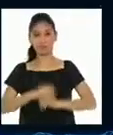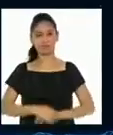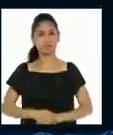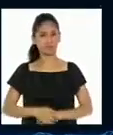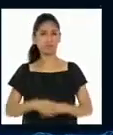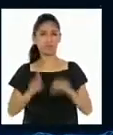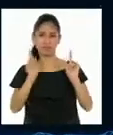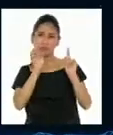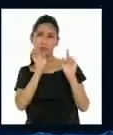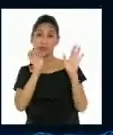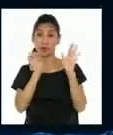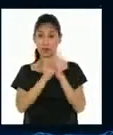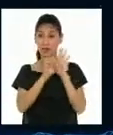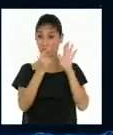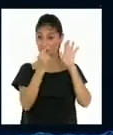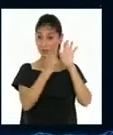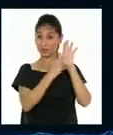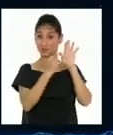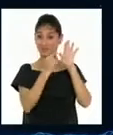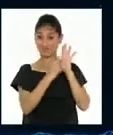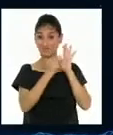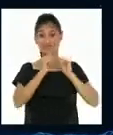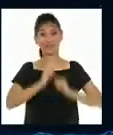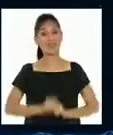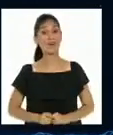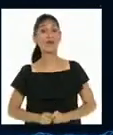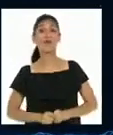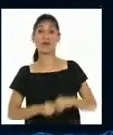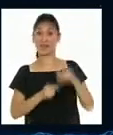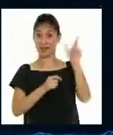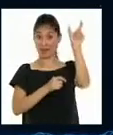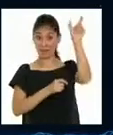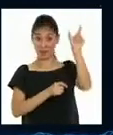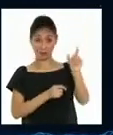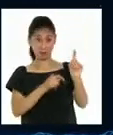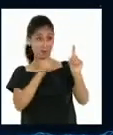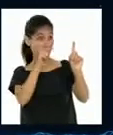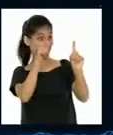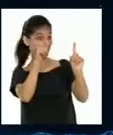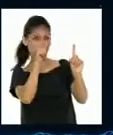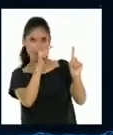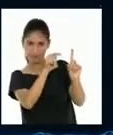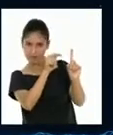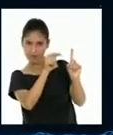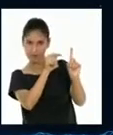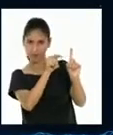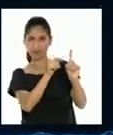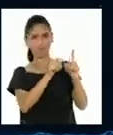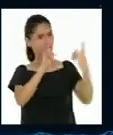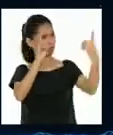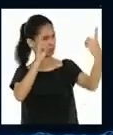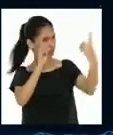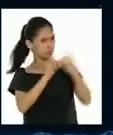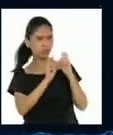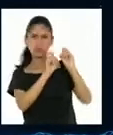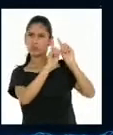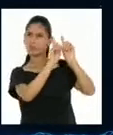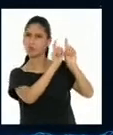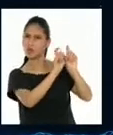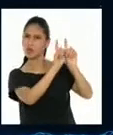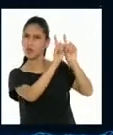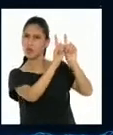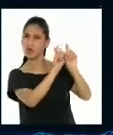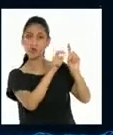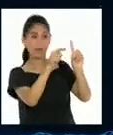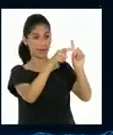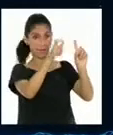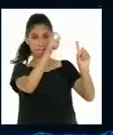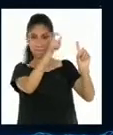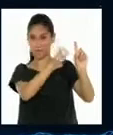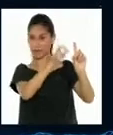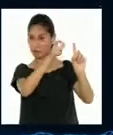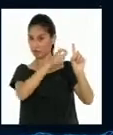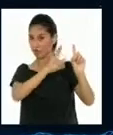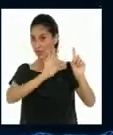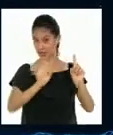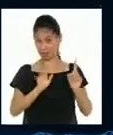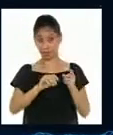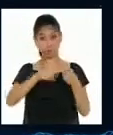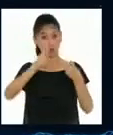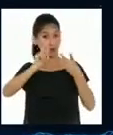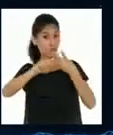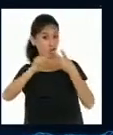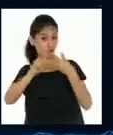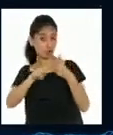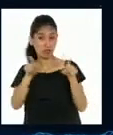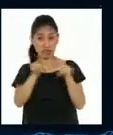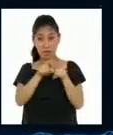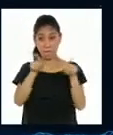Tenemos cuestionarios de entrevista personal que requieren encuestadores personales. Cuestionarios por correo es una modalidad más